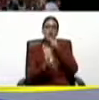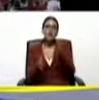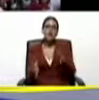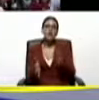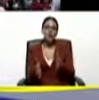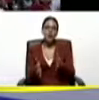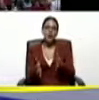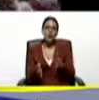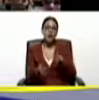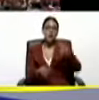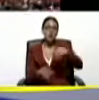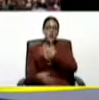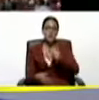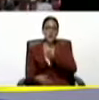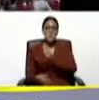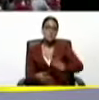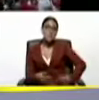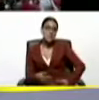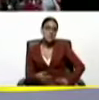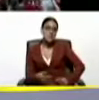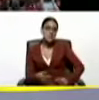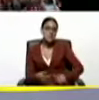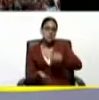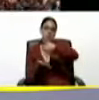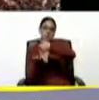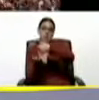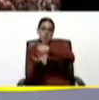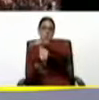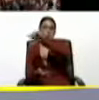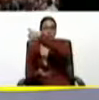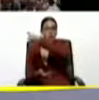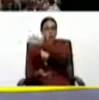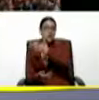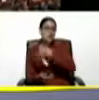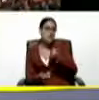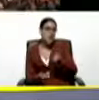quieren un presidente débil y manipulable.